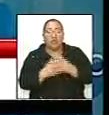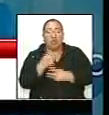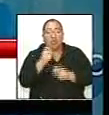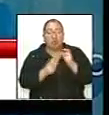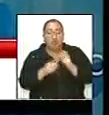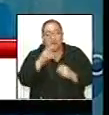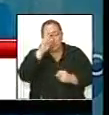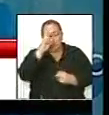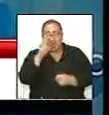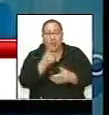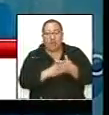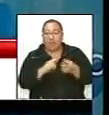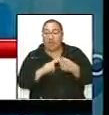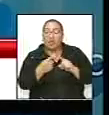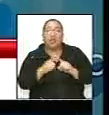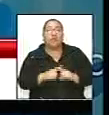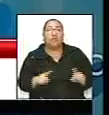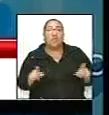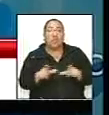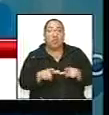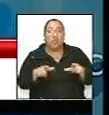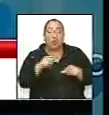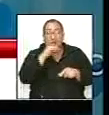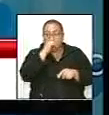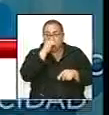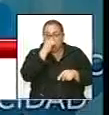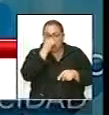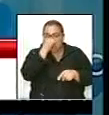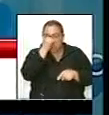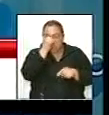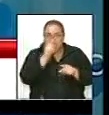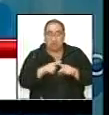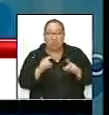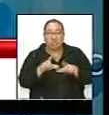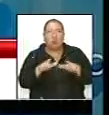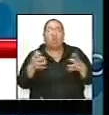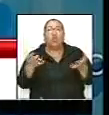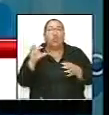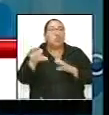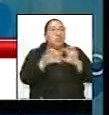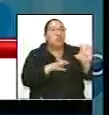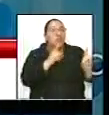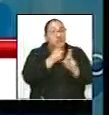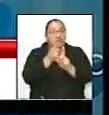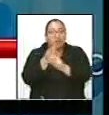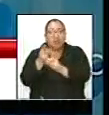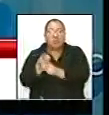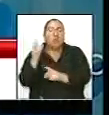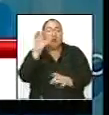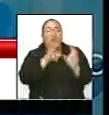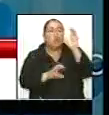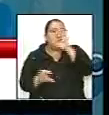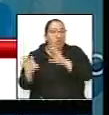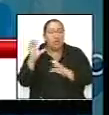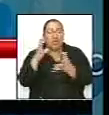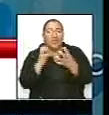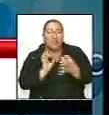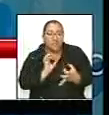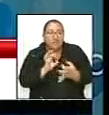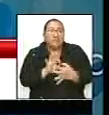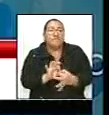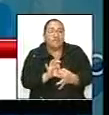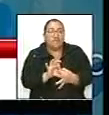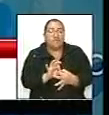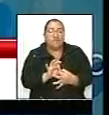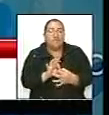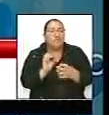peruanos, que desde diferentes lugares, desde diferentes espacios de donde llegamos, buscamos lazos que nos unan,